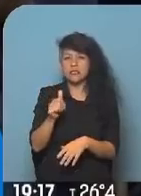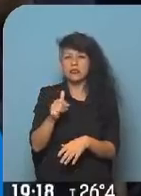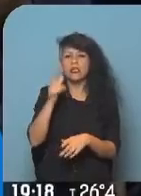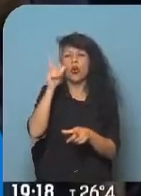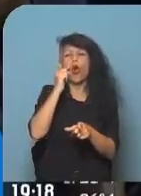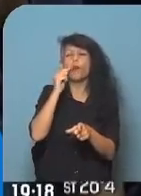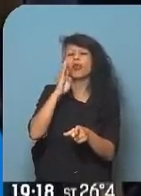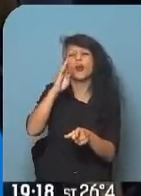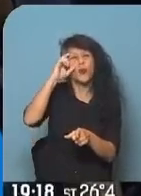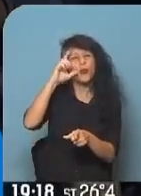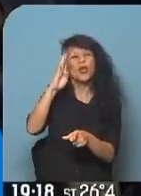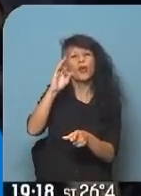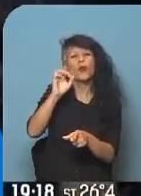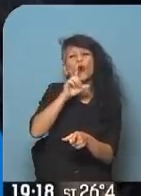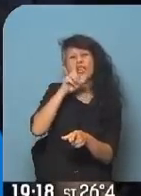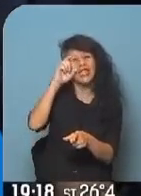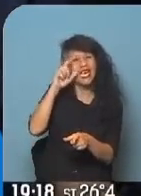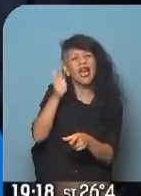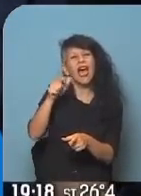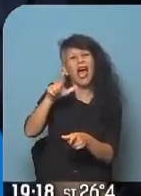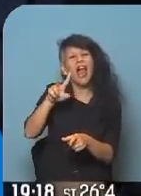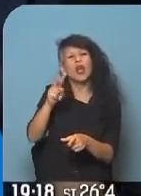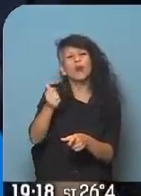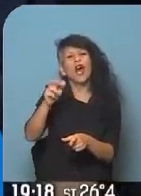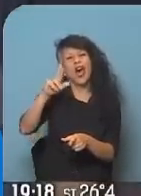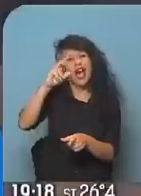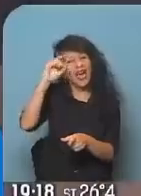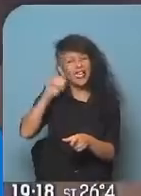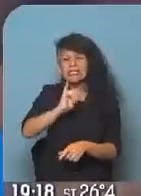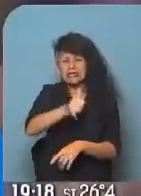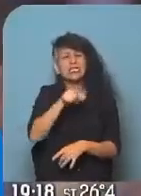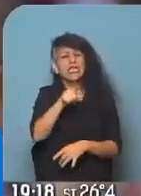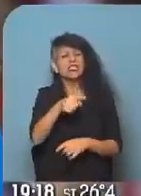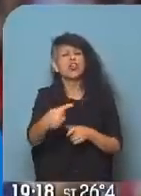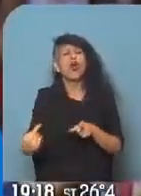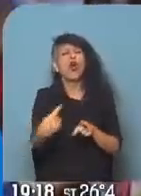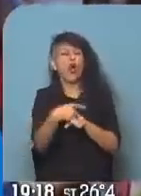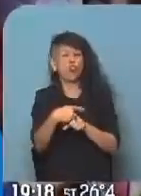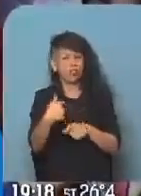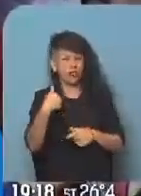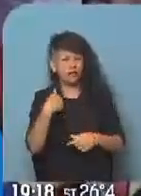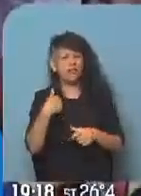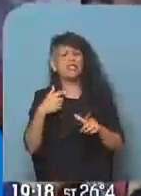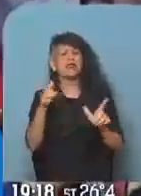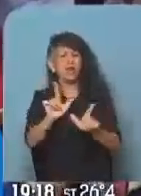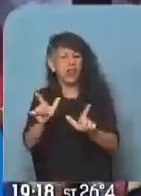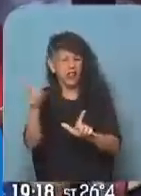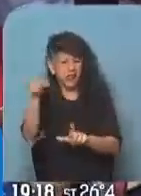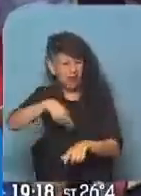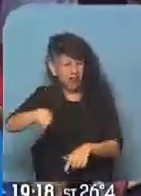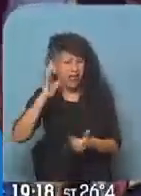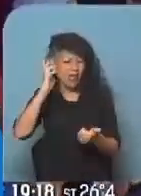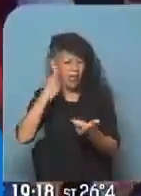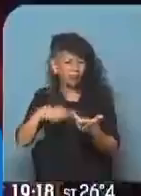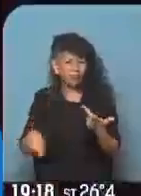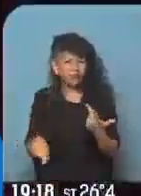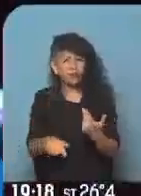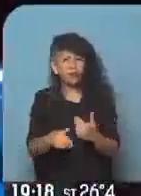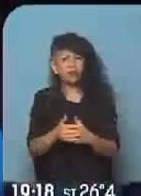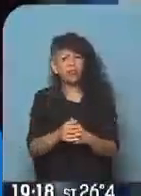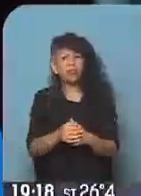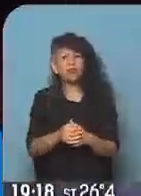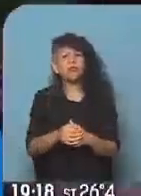mediático. Estamos hablando de un ataque mediático. Hoy que pusimos Independiente de pie, terminamos el estadio, las cuentas